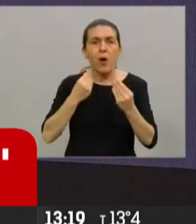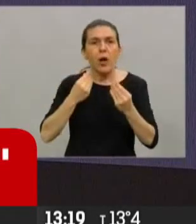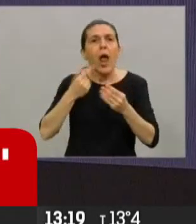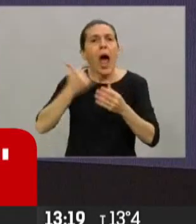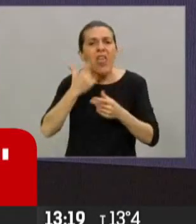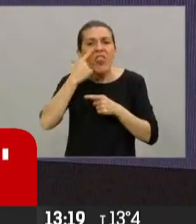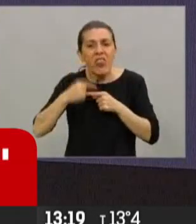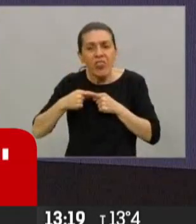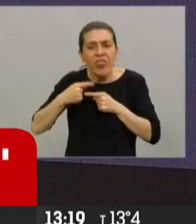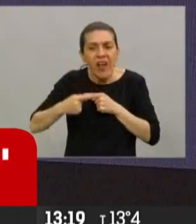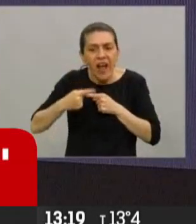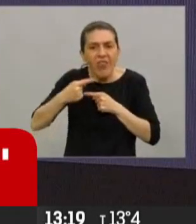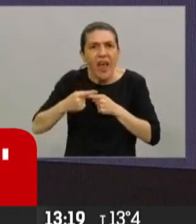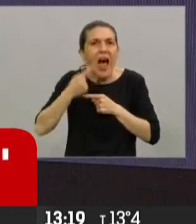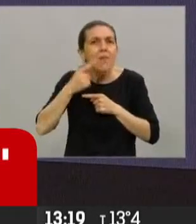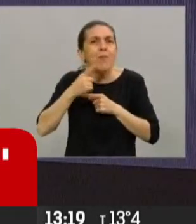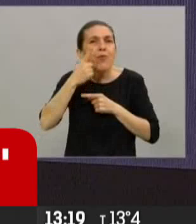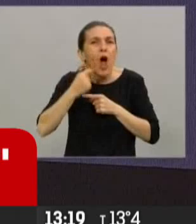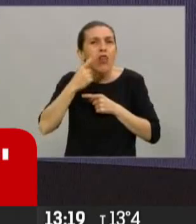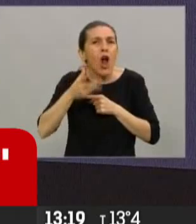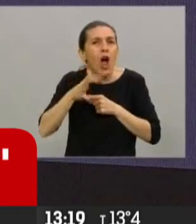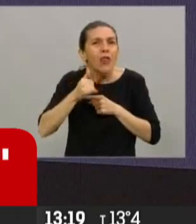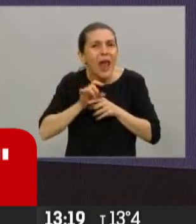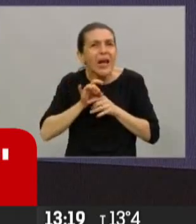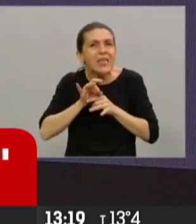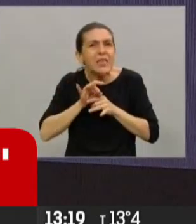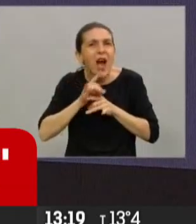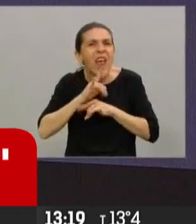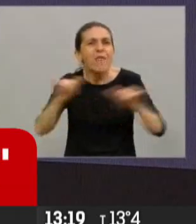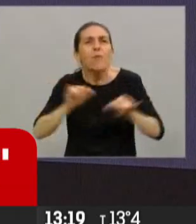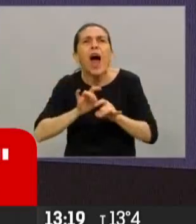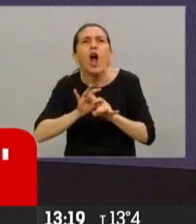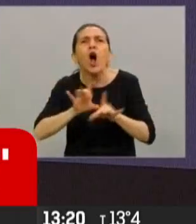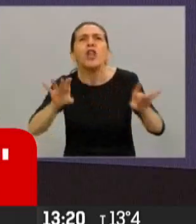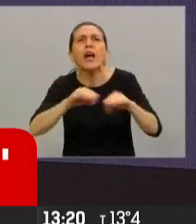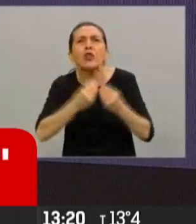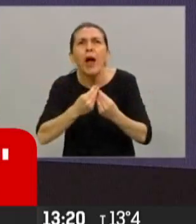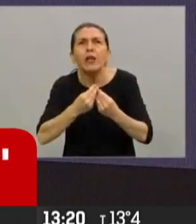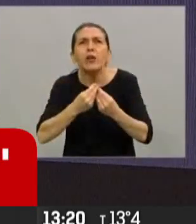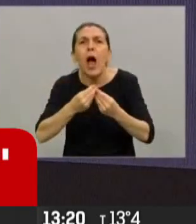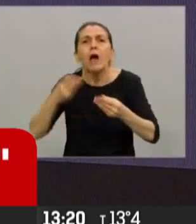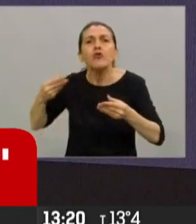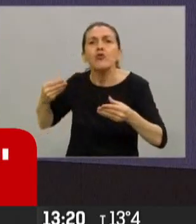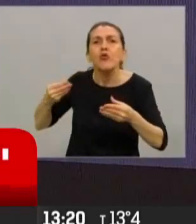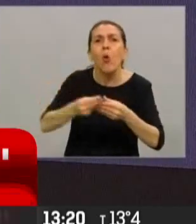día a día informamos son muchas veces datos que se acumulan y